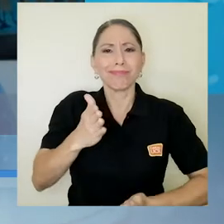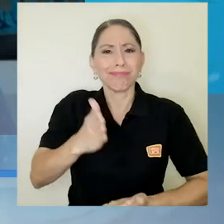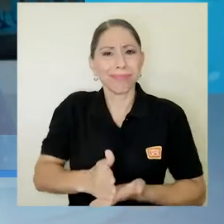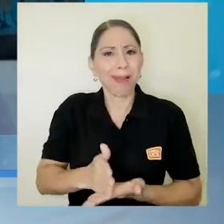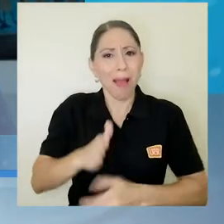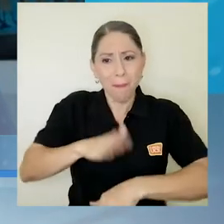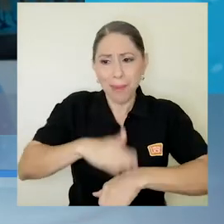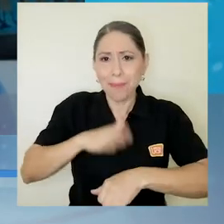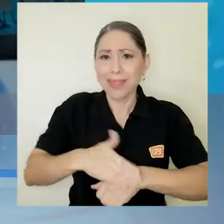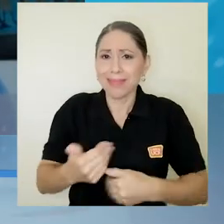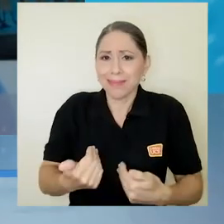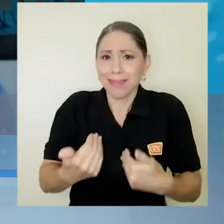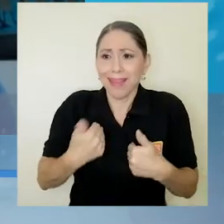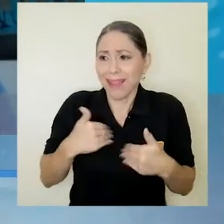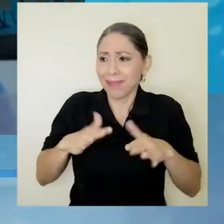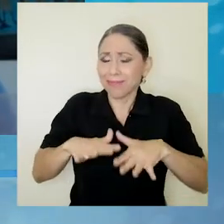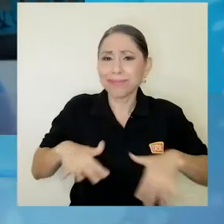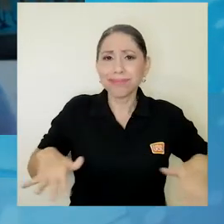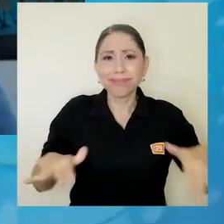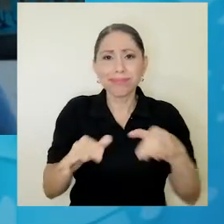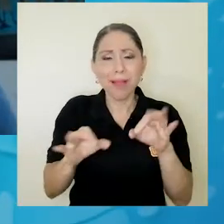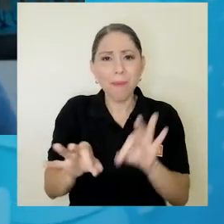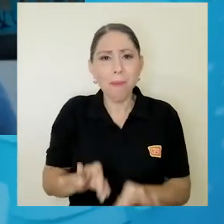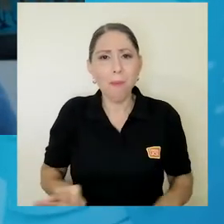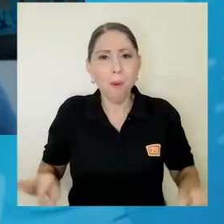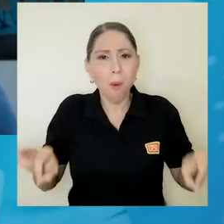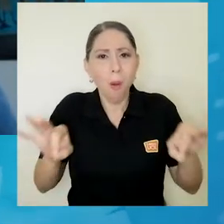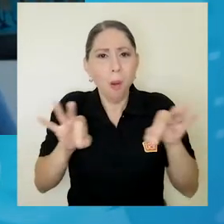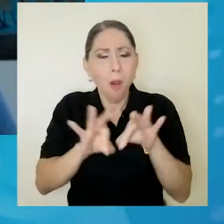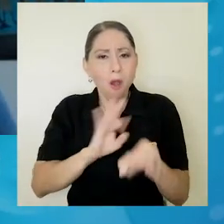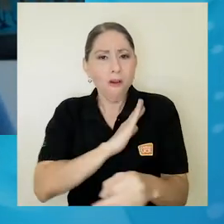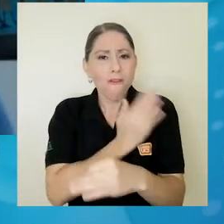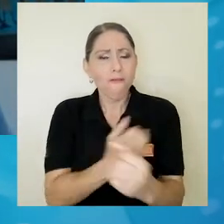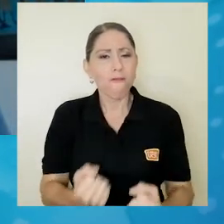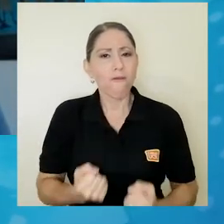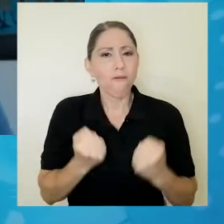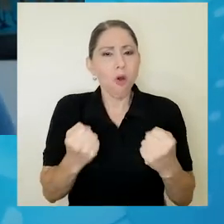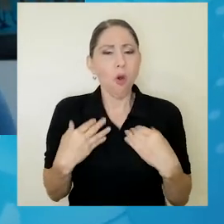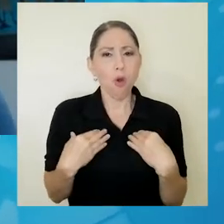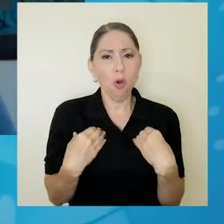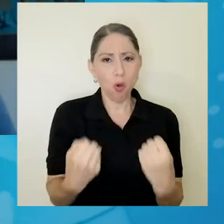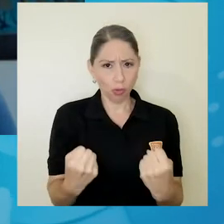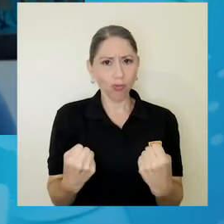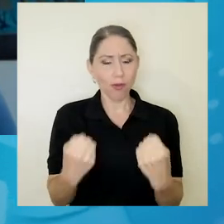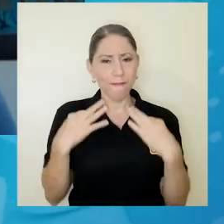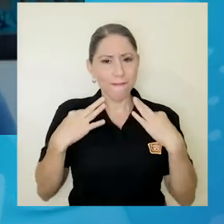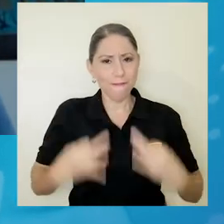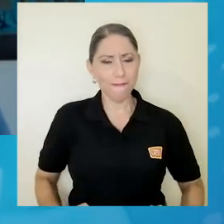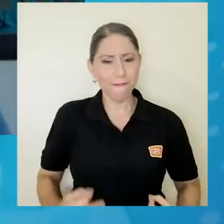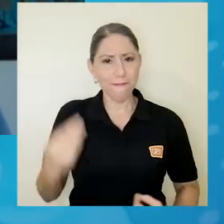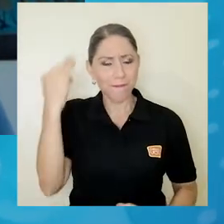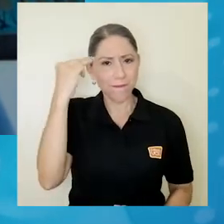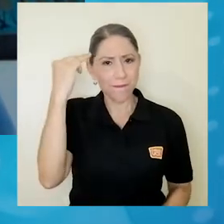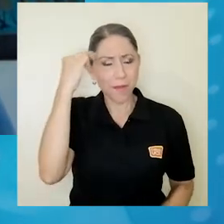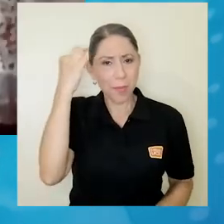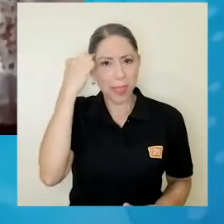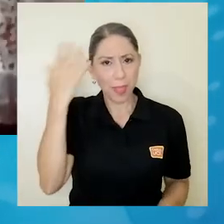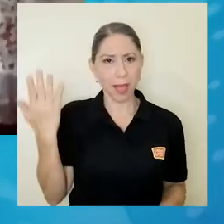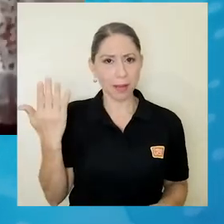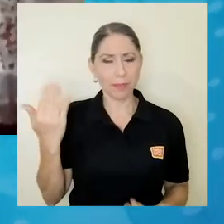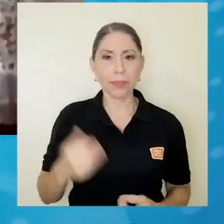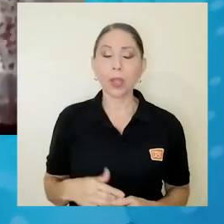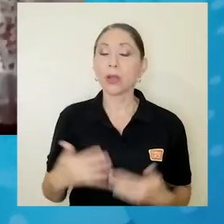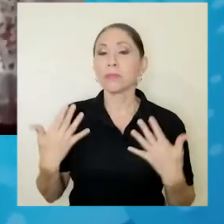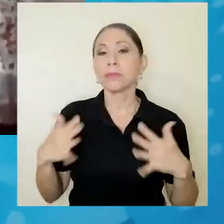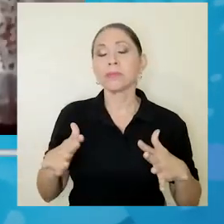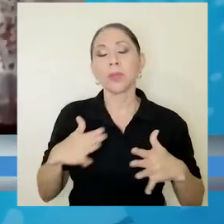este espacio tan importante para fortalecer nuestra salud física y mental. Es